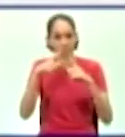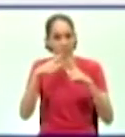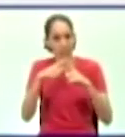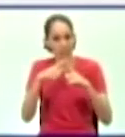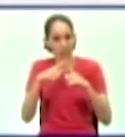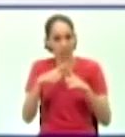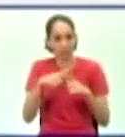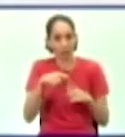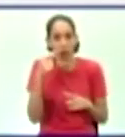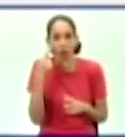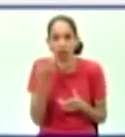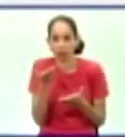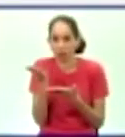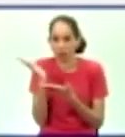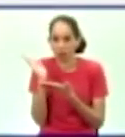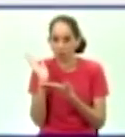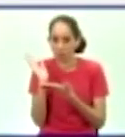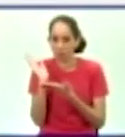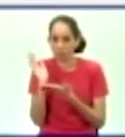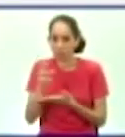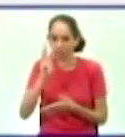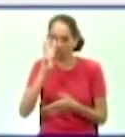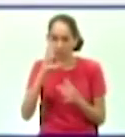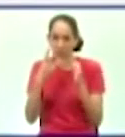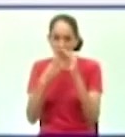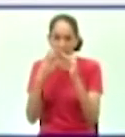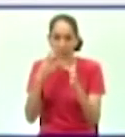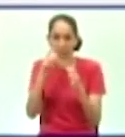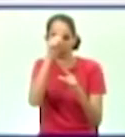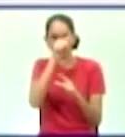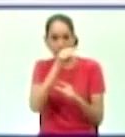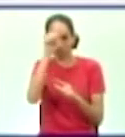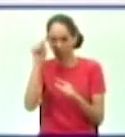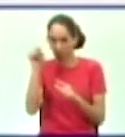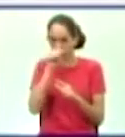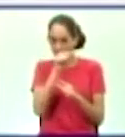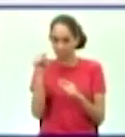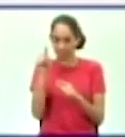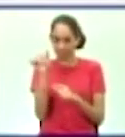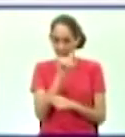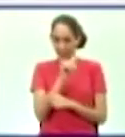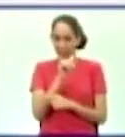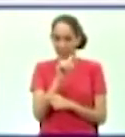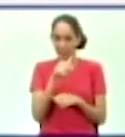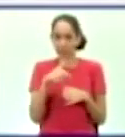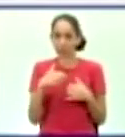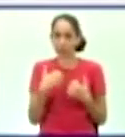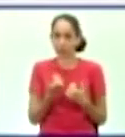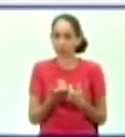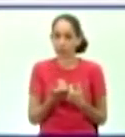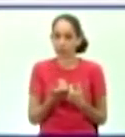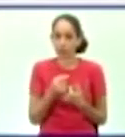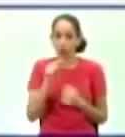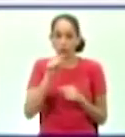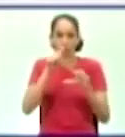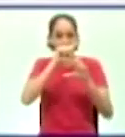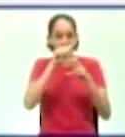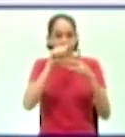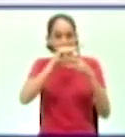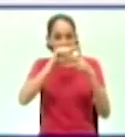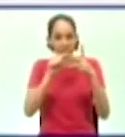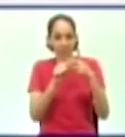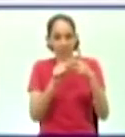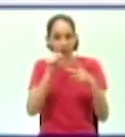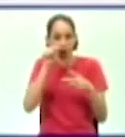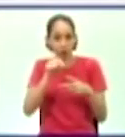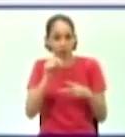respectivamente iguales tres lados, si tienen respectivamente iguales un lado o los ángulos adyacentes a este